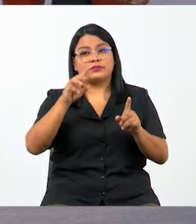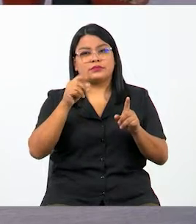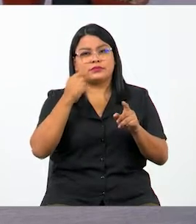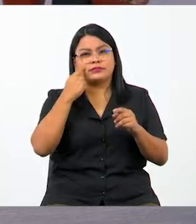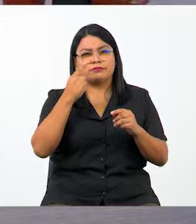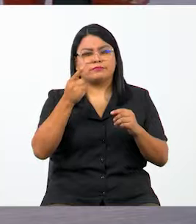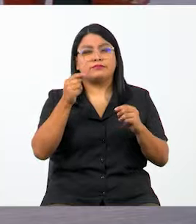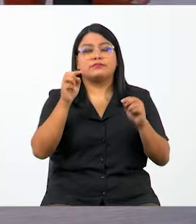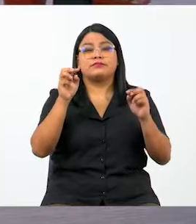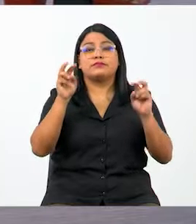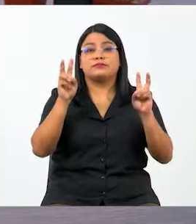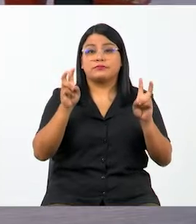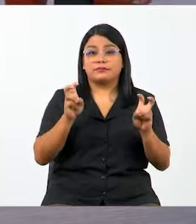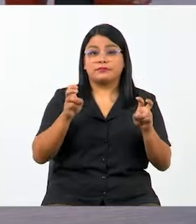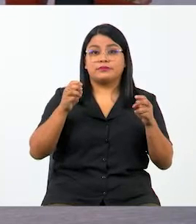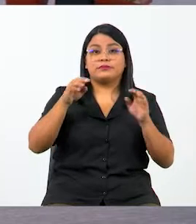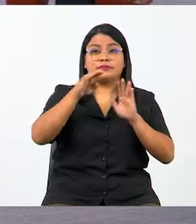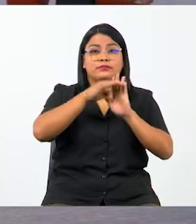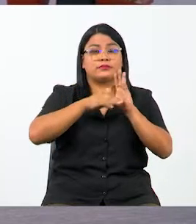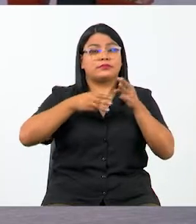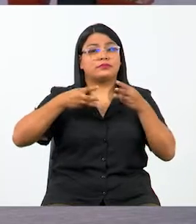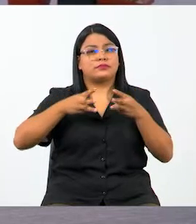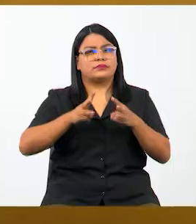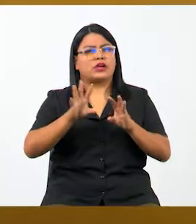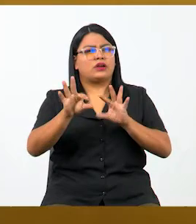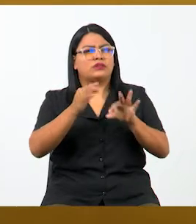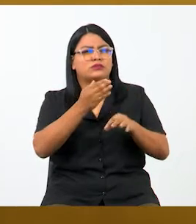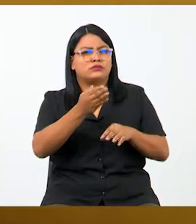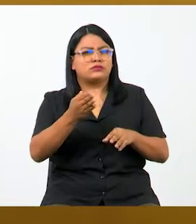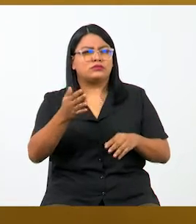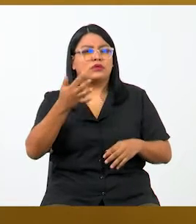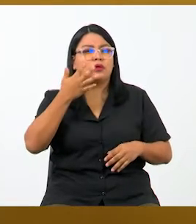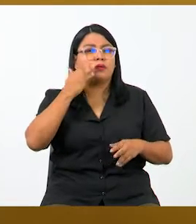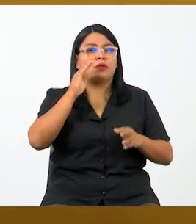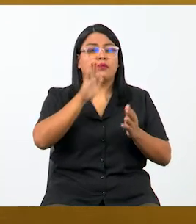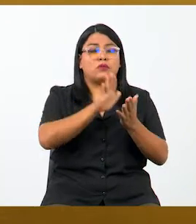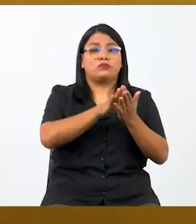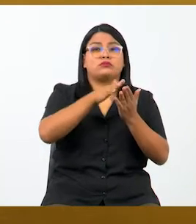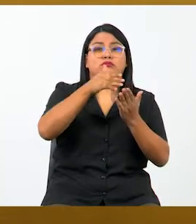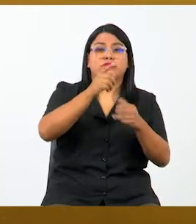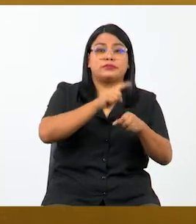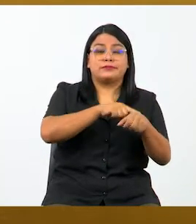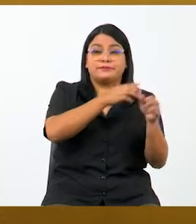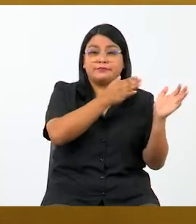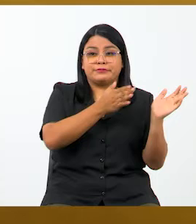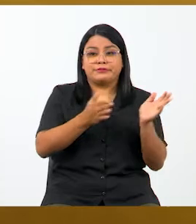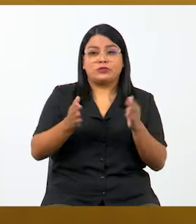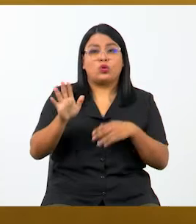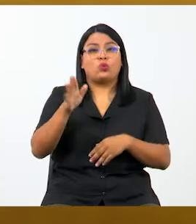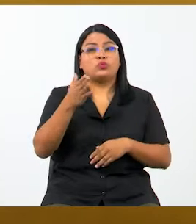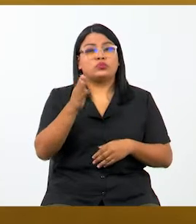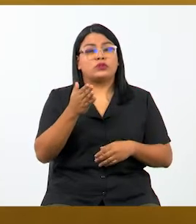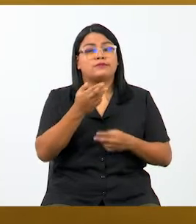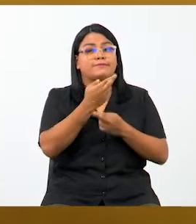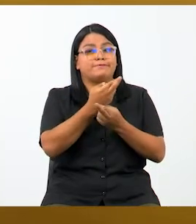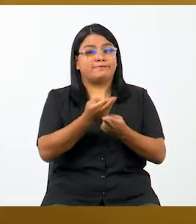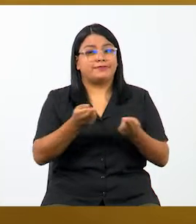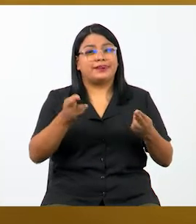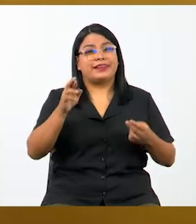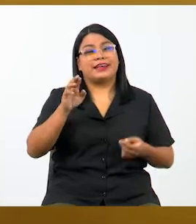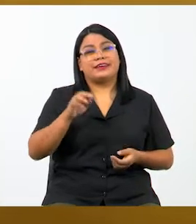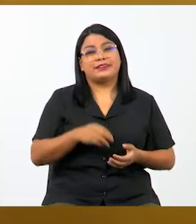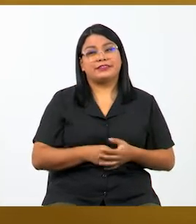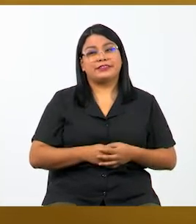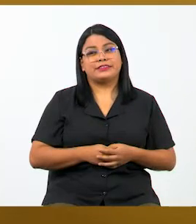acerca de la guía metodológica, pero además algunos aspectos como la planificación y la jornalización utilizando los recursos